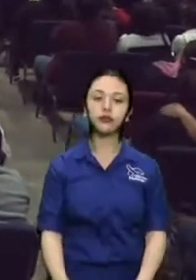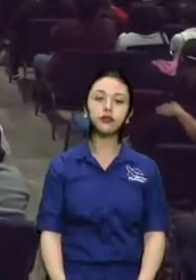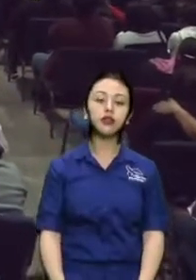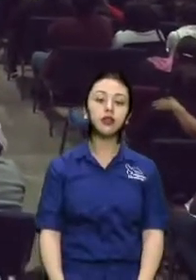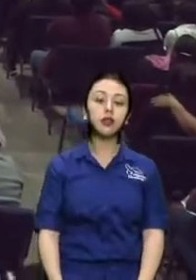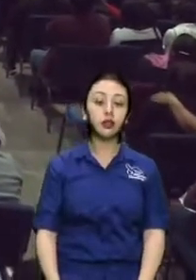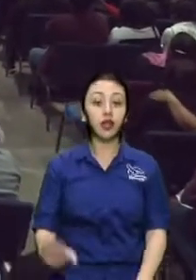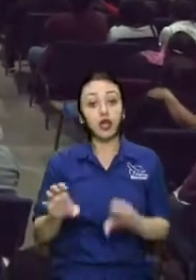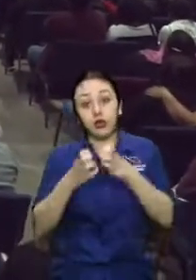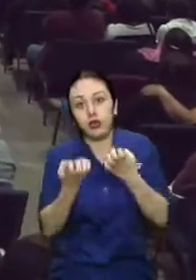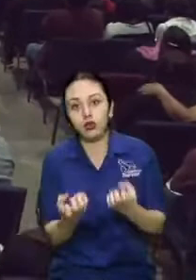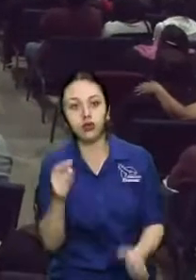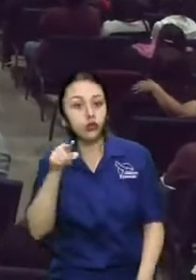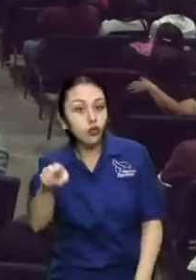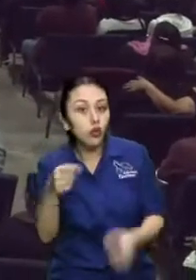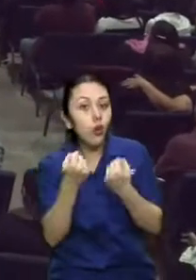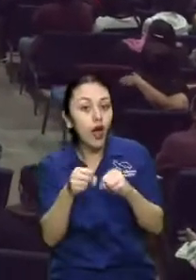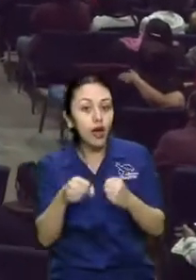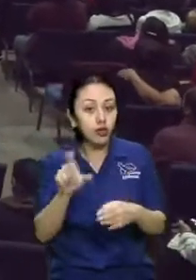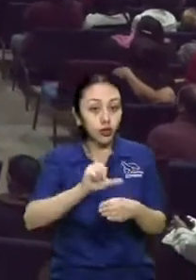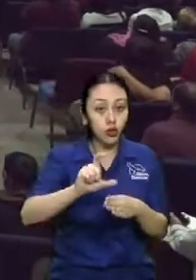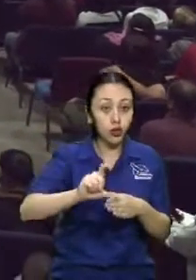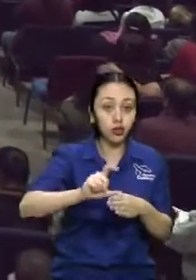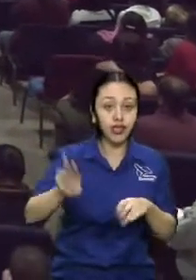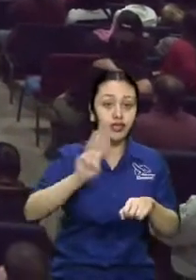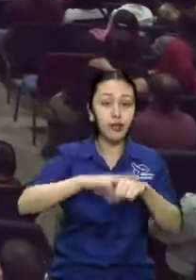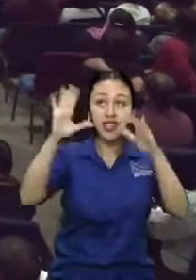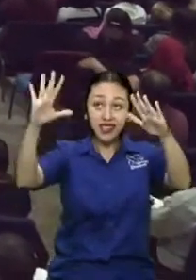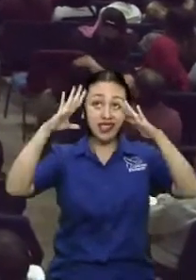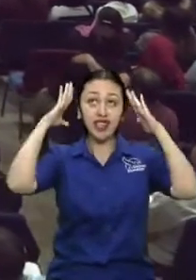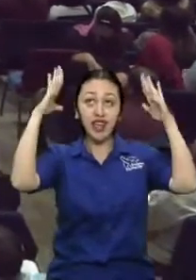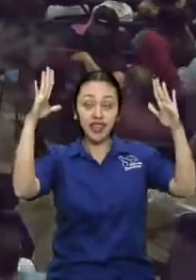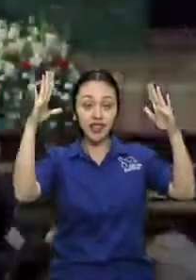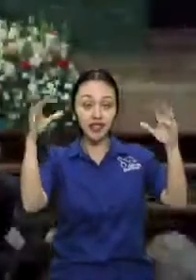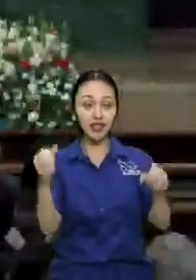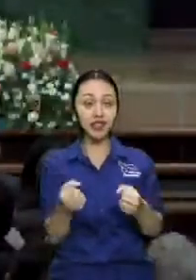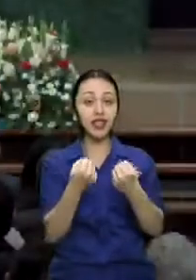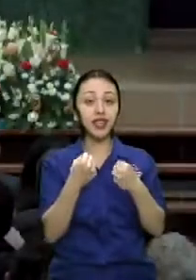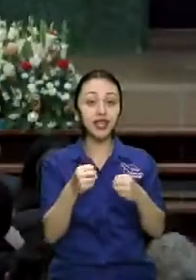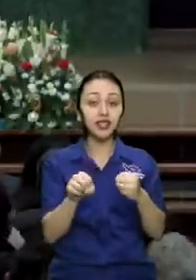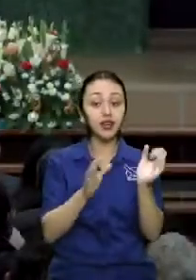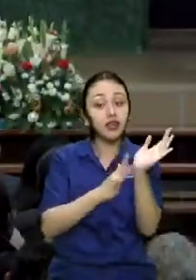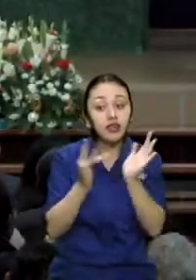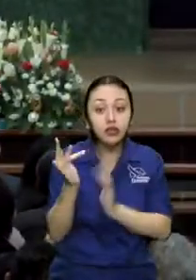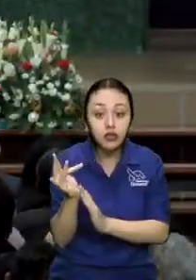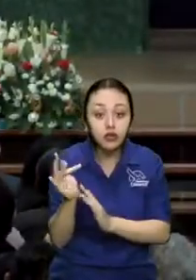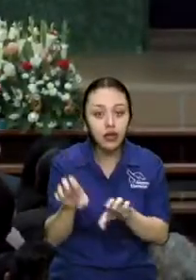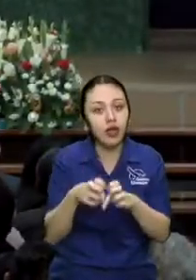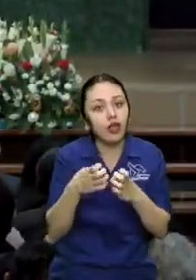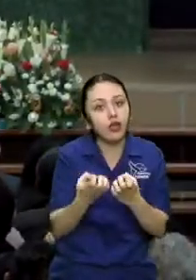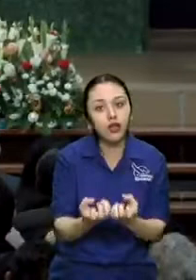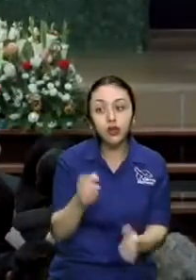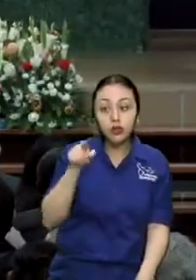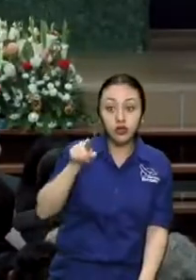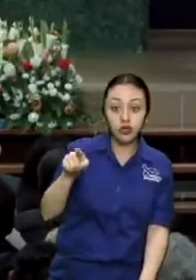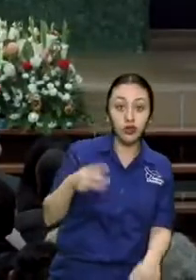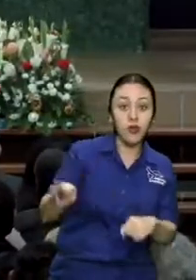cosas que las que hizo Jesús, entonces a mí me vas a rebasar así. Así como me rebasaste en estatura.